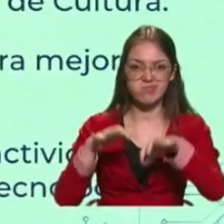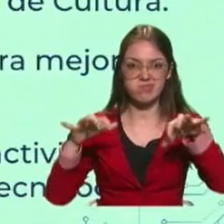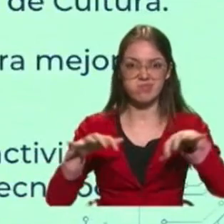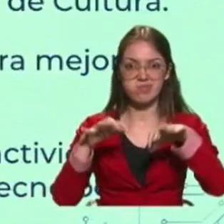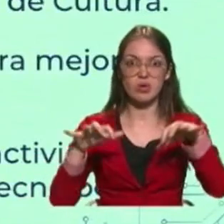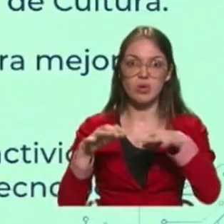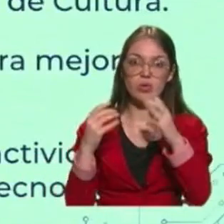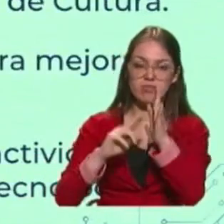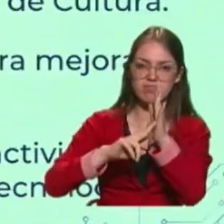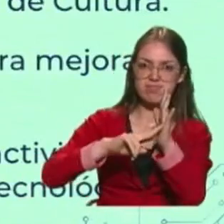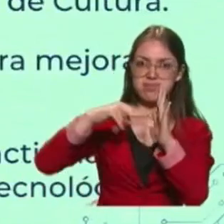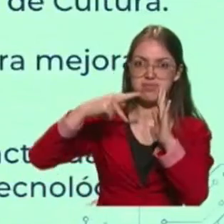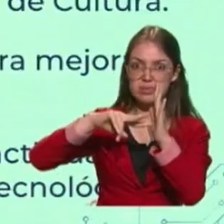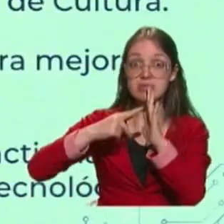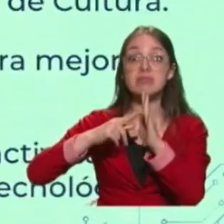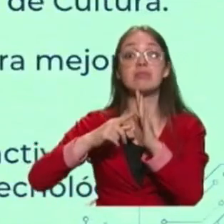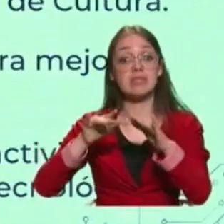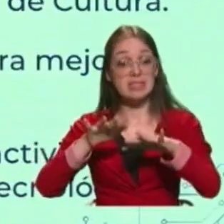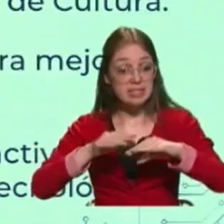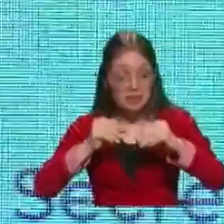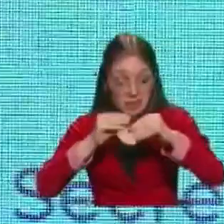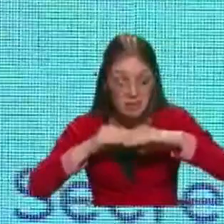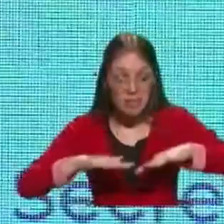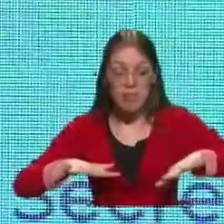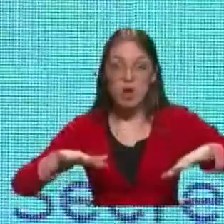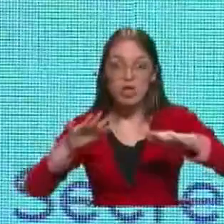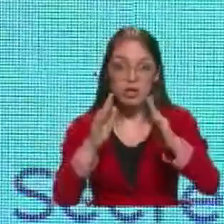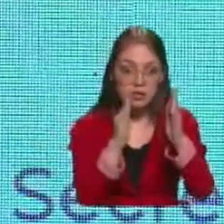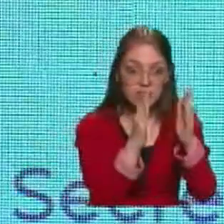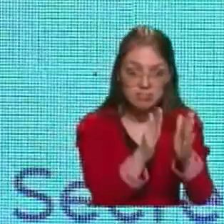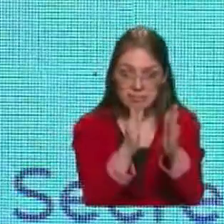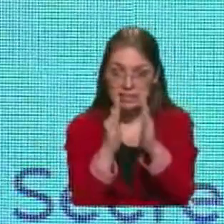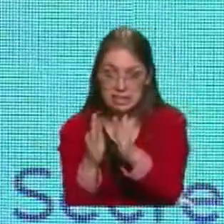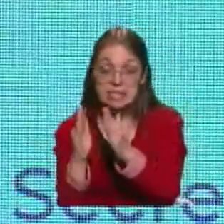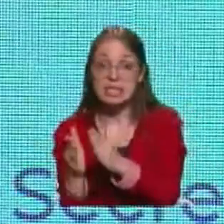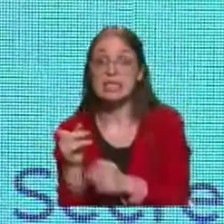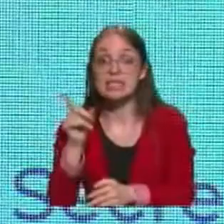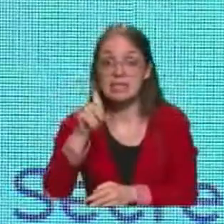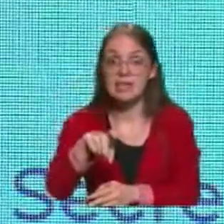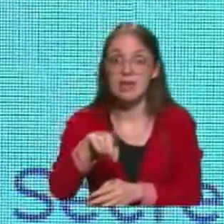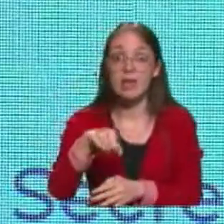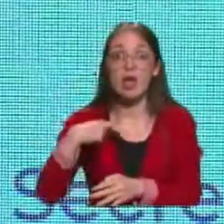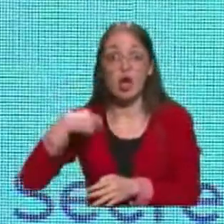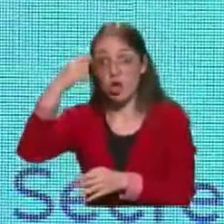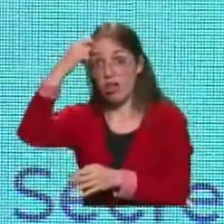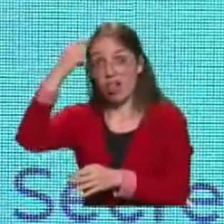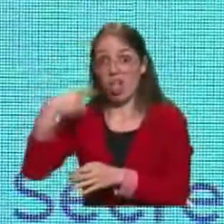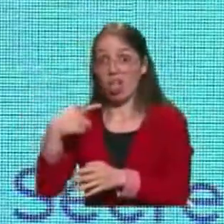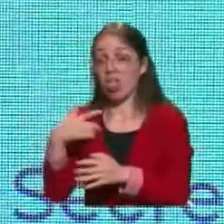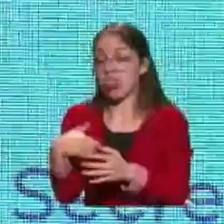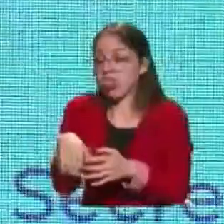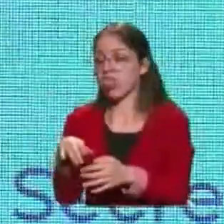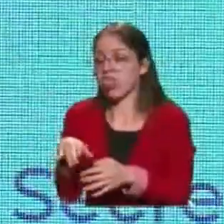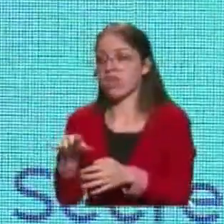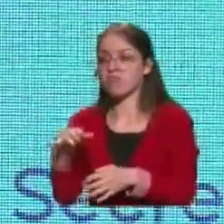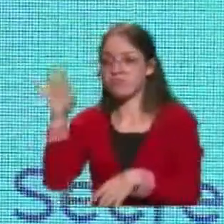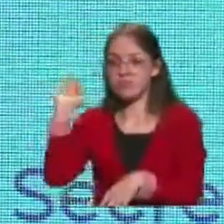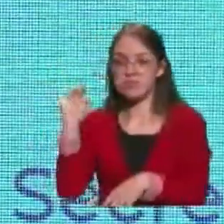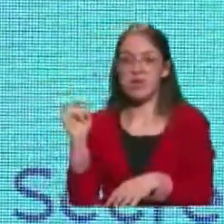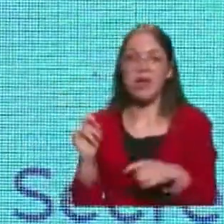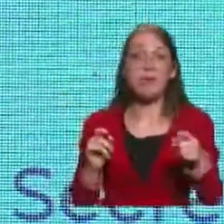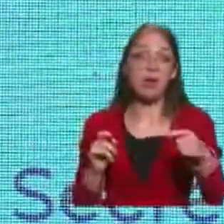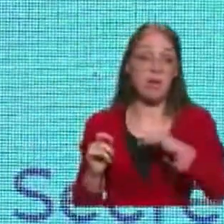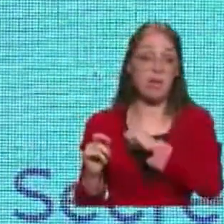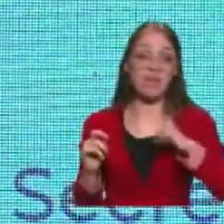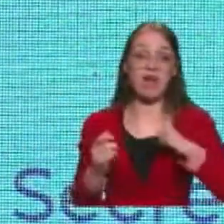el territorio se tiene que organizar si no lo organiza el estado el privado avanzando de manera desorganizada y nos genera luego una